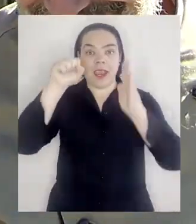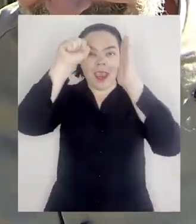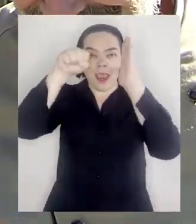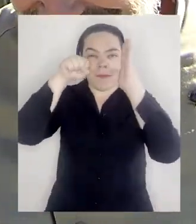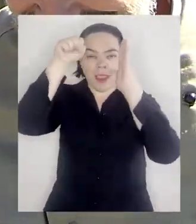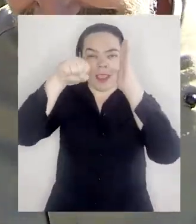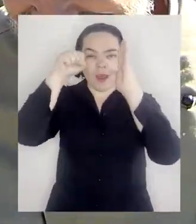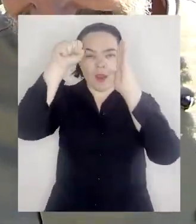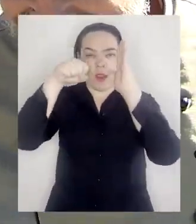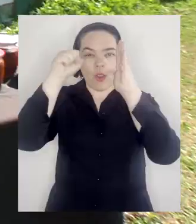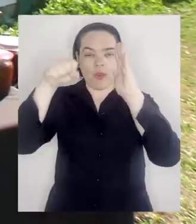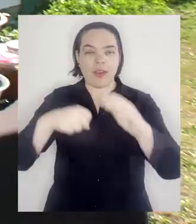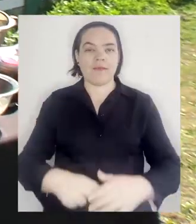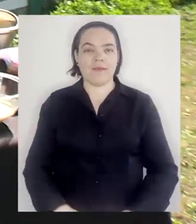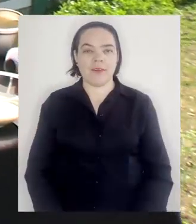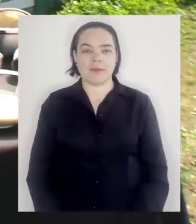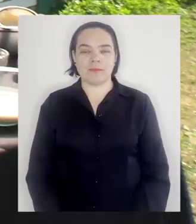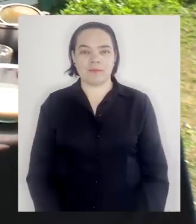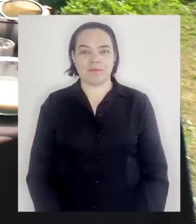y Julio que están ahí